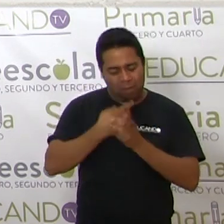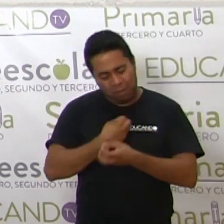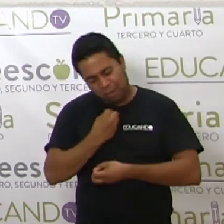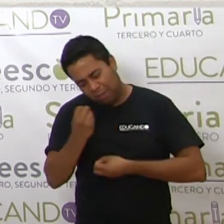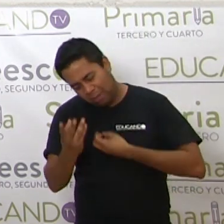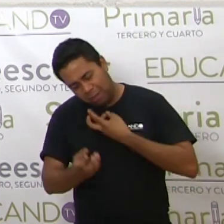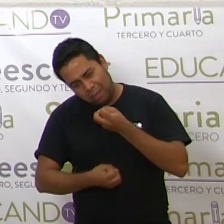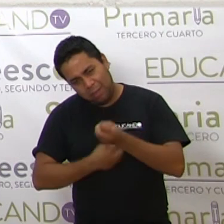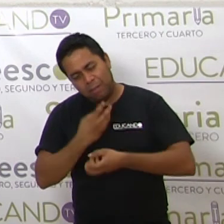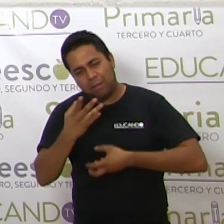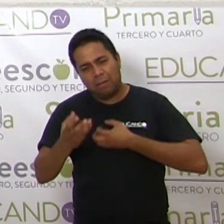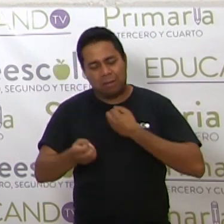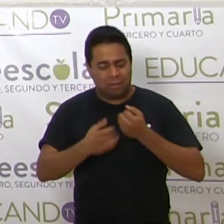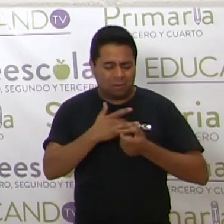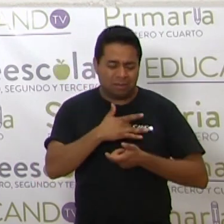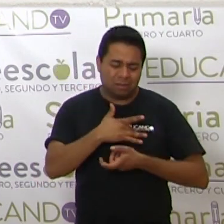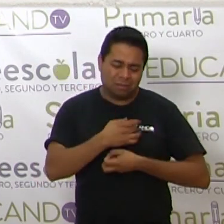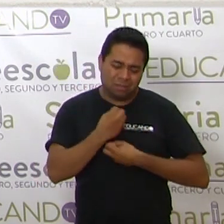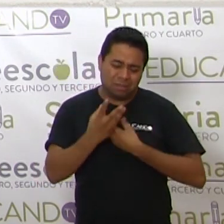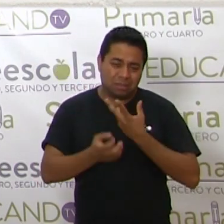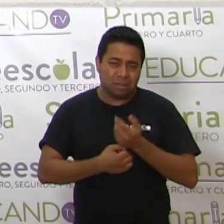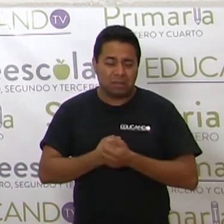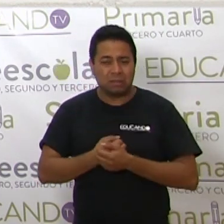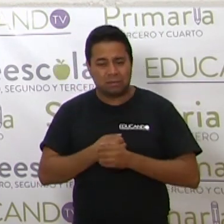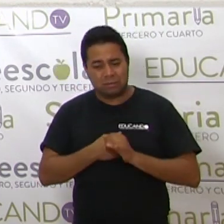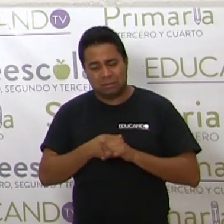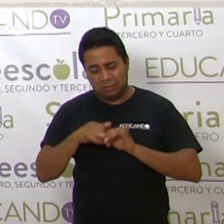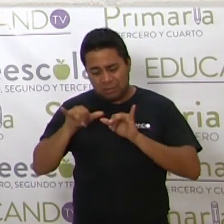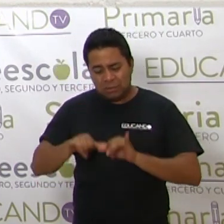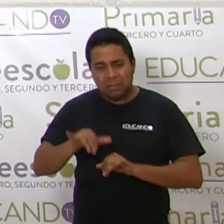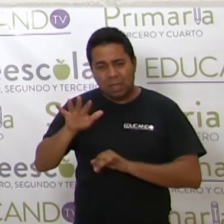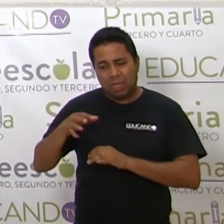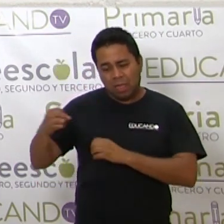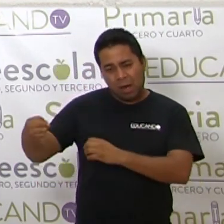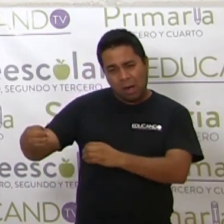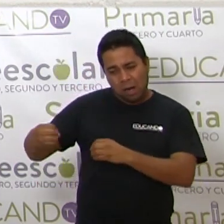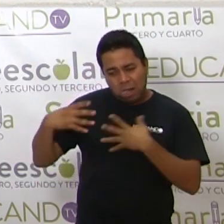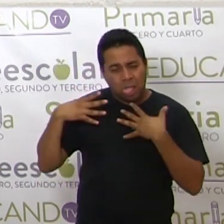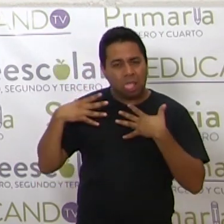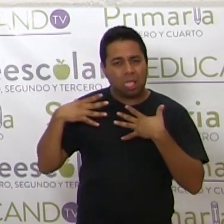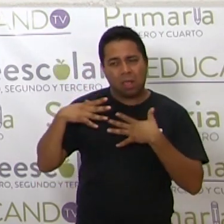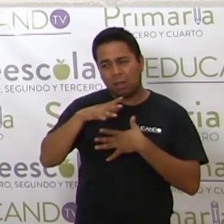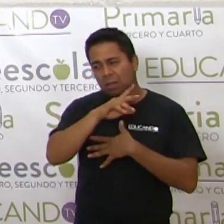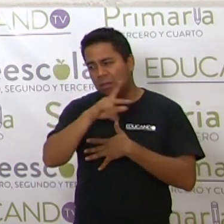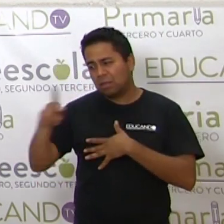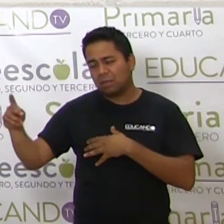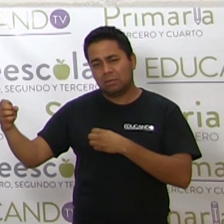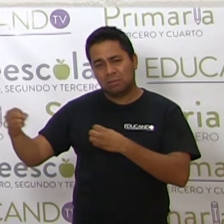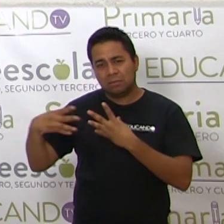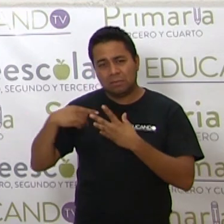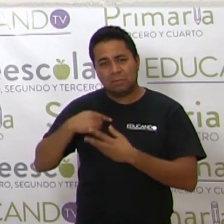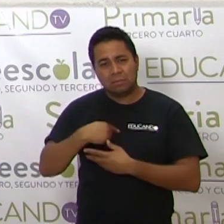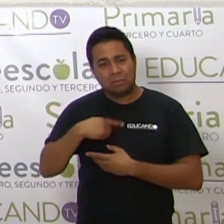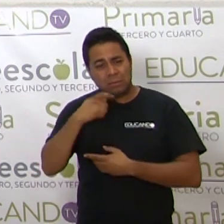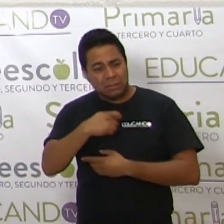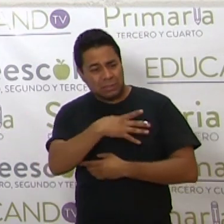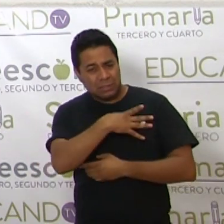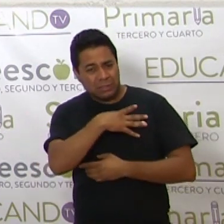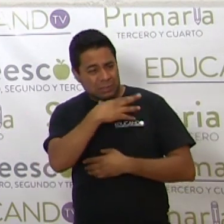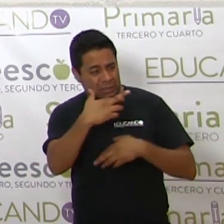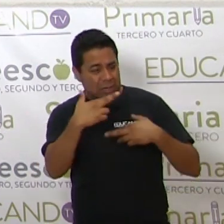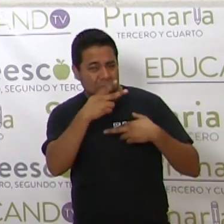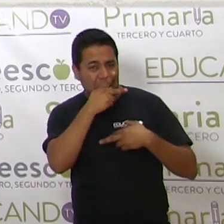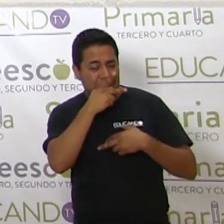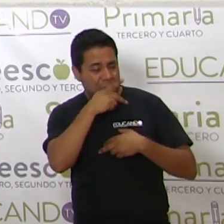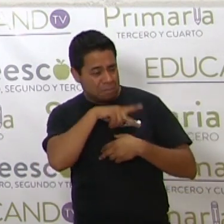su corazón y decir aquí estoy abandonada por todos yo que soy hija de un rey